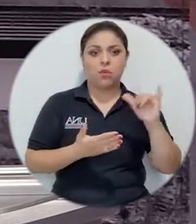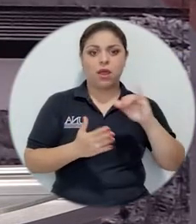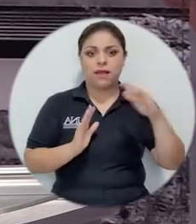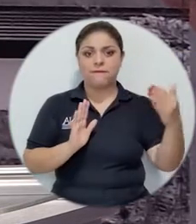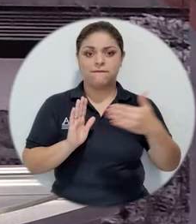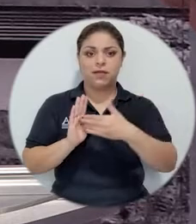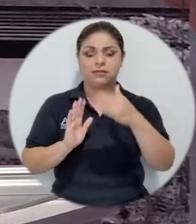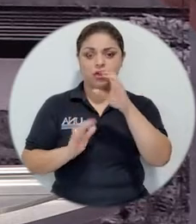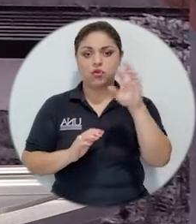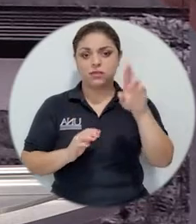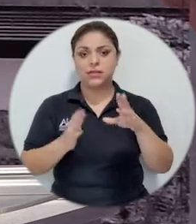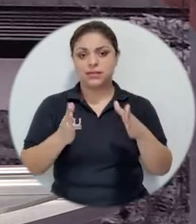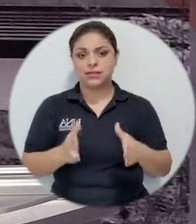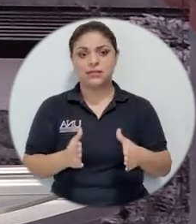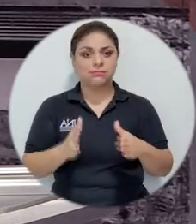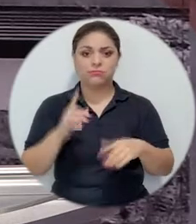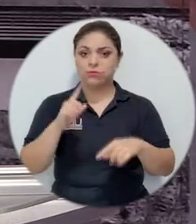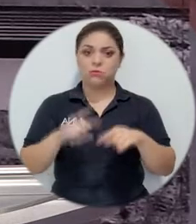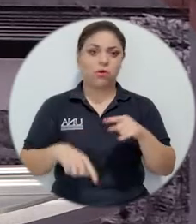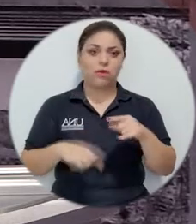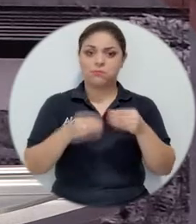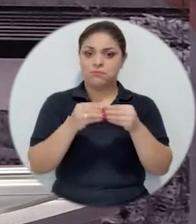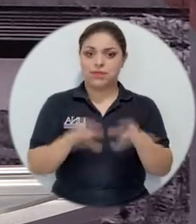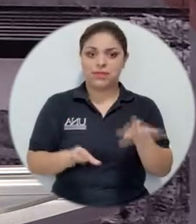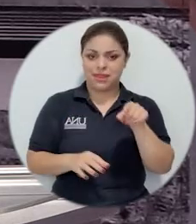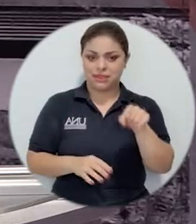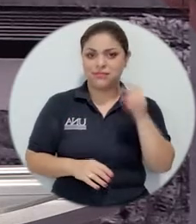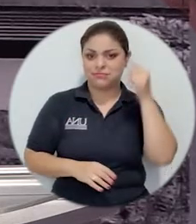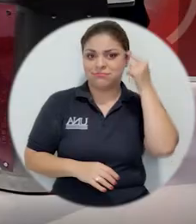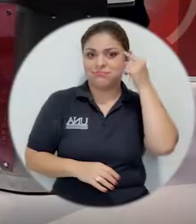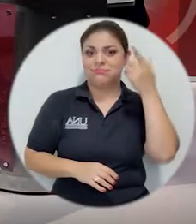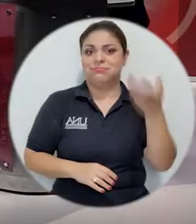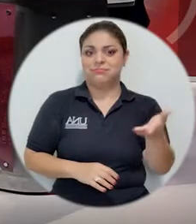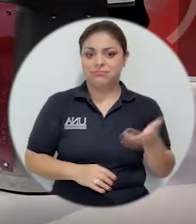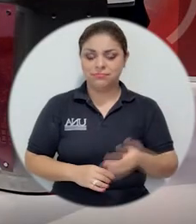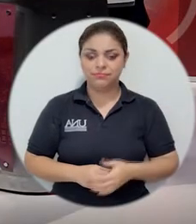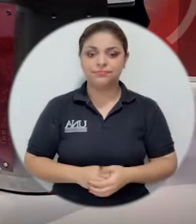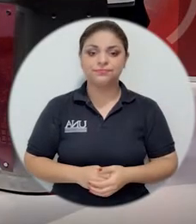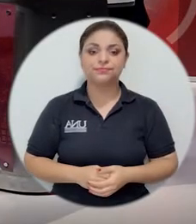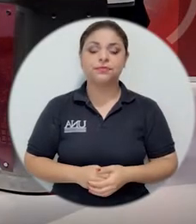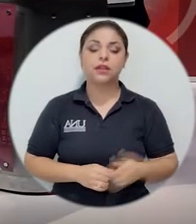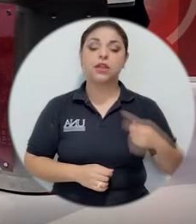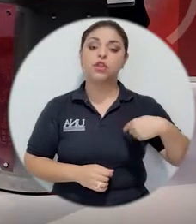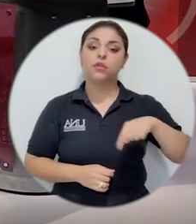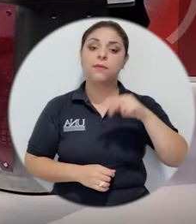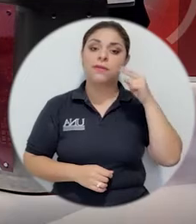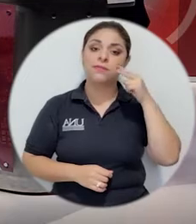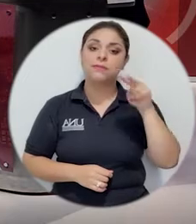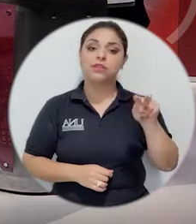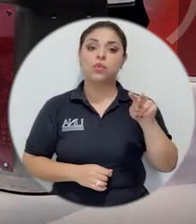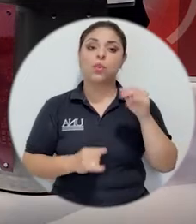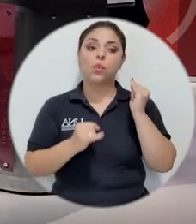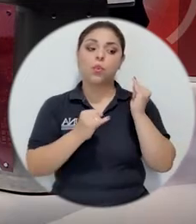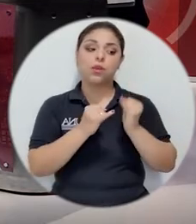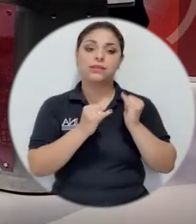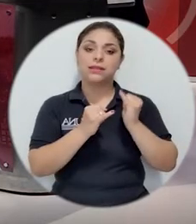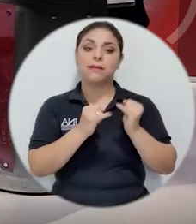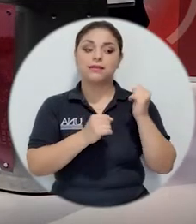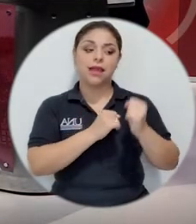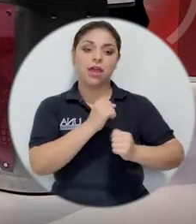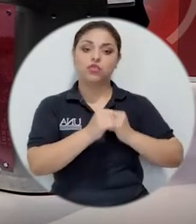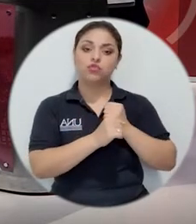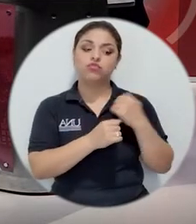a las y los costarricenses y esa conciencia no la podemos perder. Lo que hemos observado en las